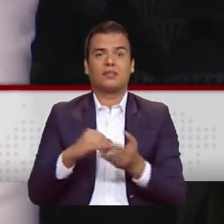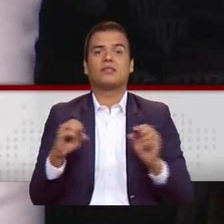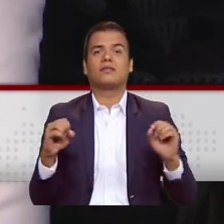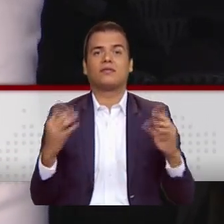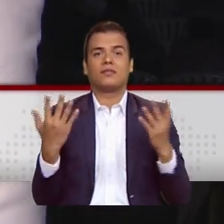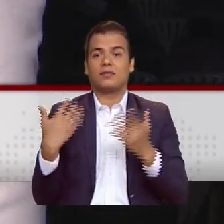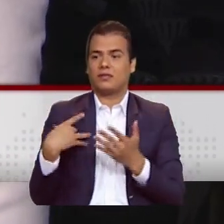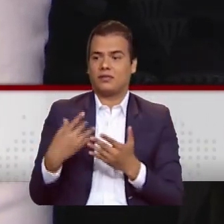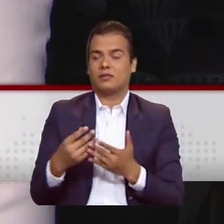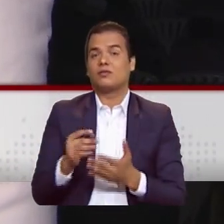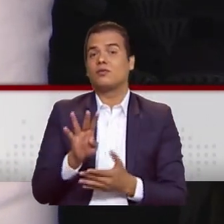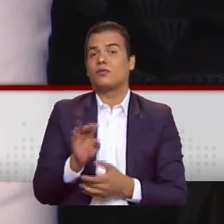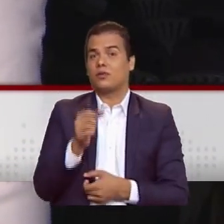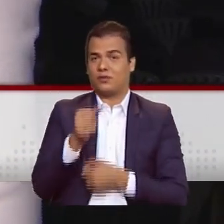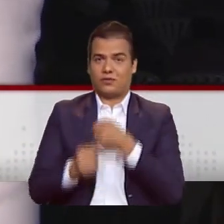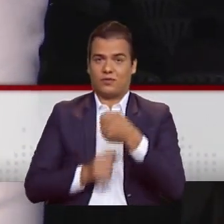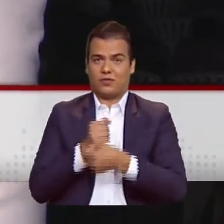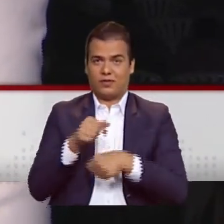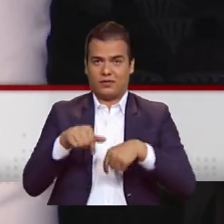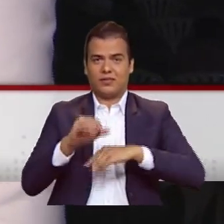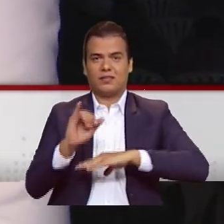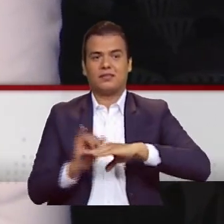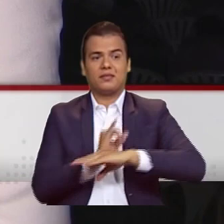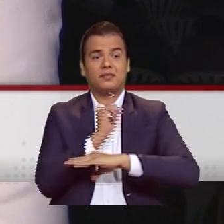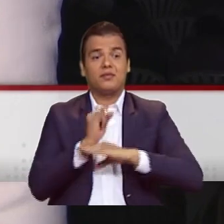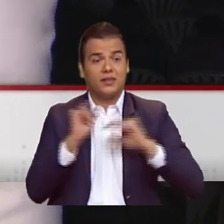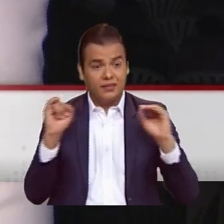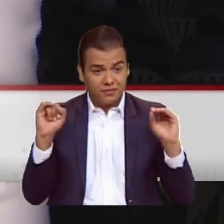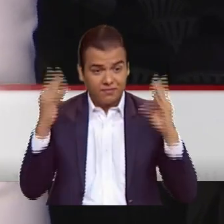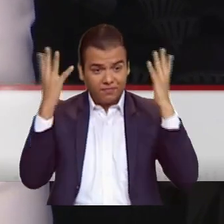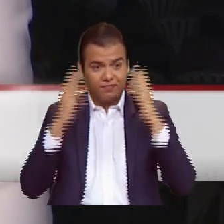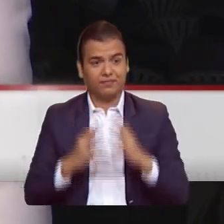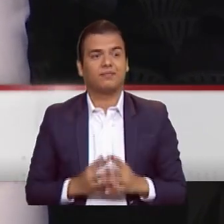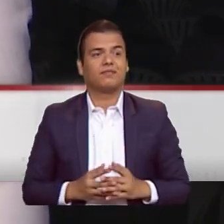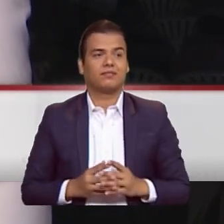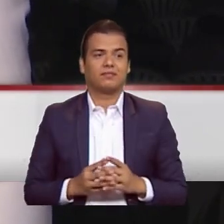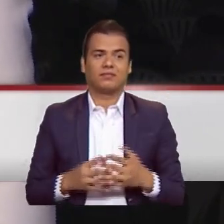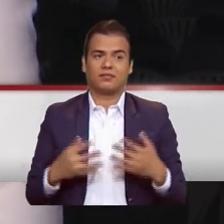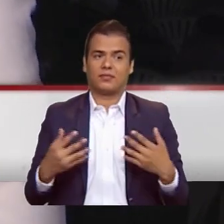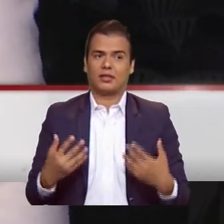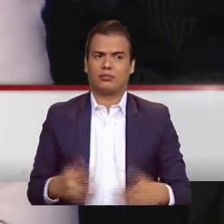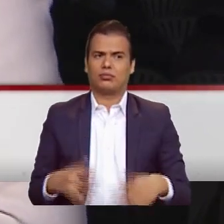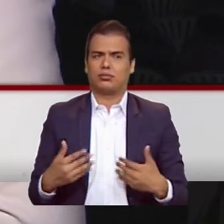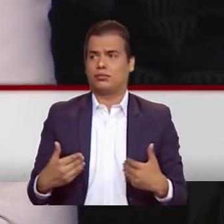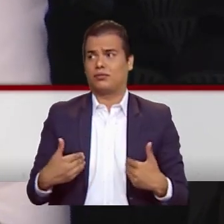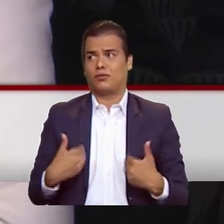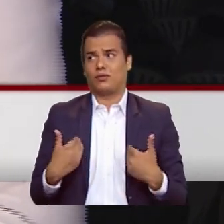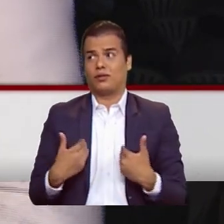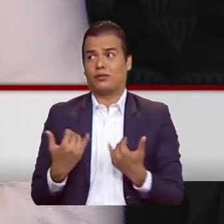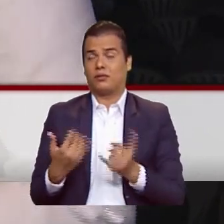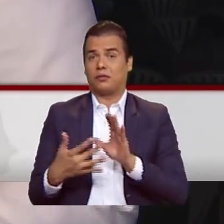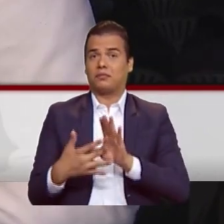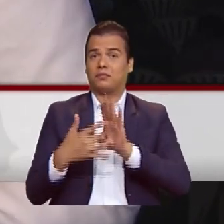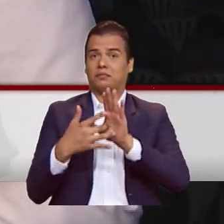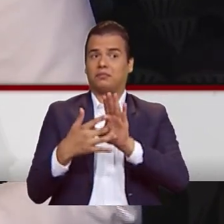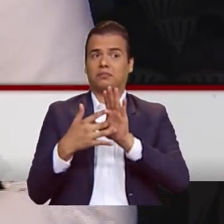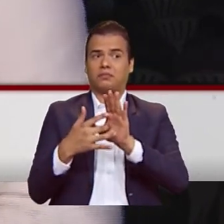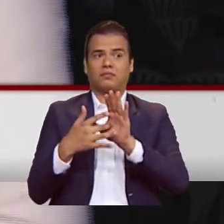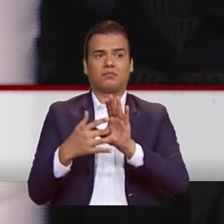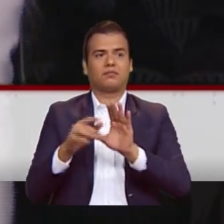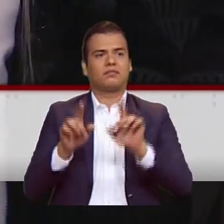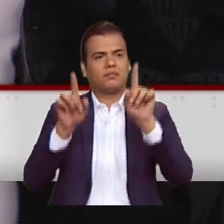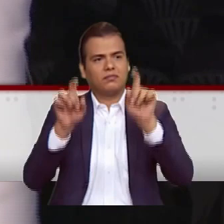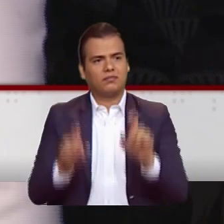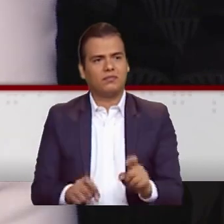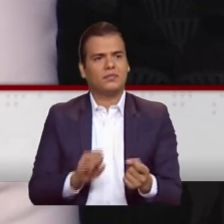cuarto año consecutivo en la extra ciudad a nuestro festival ipiales con las grandes privadas nosotros es un honor poder disfrutar de todo lo relacionado